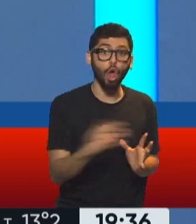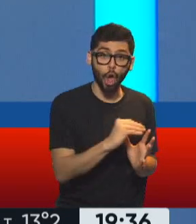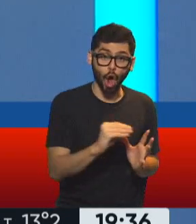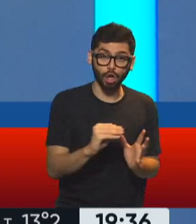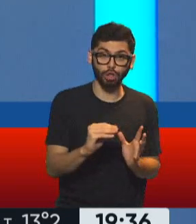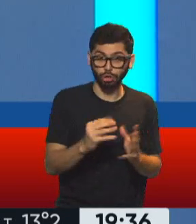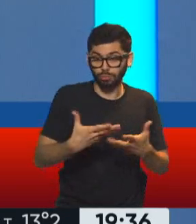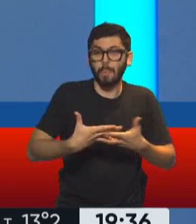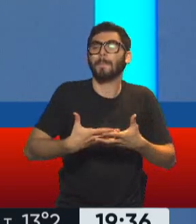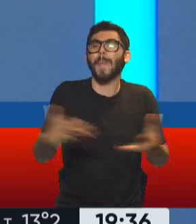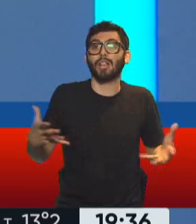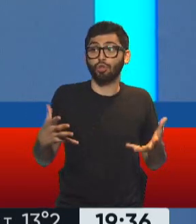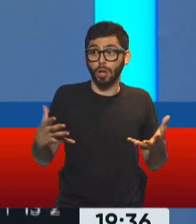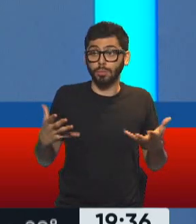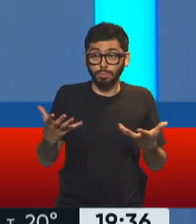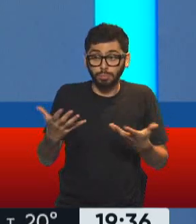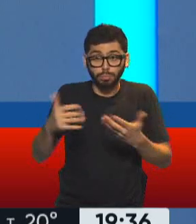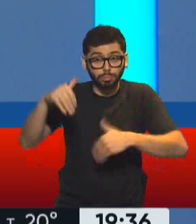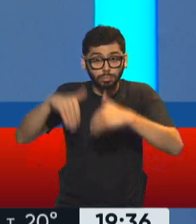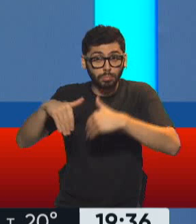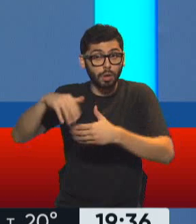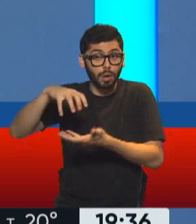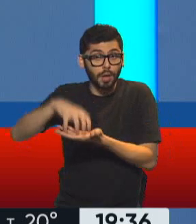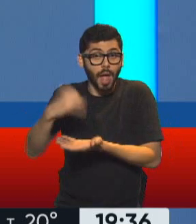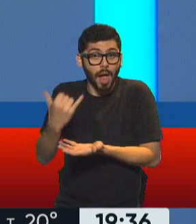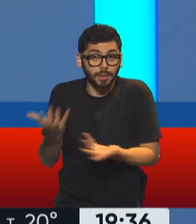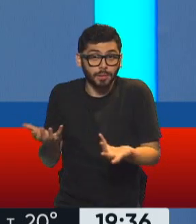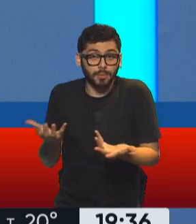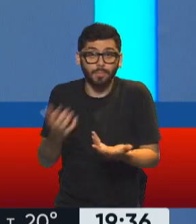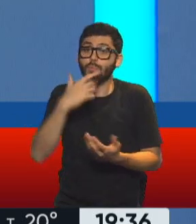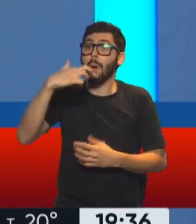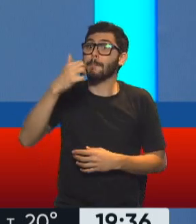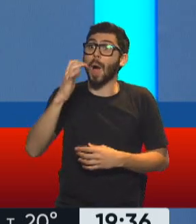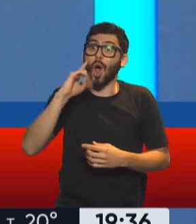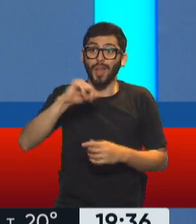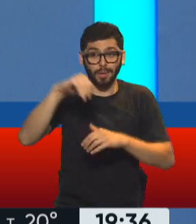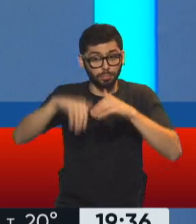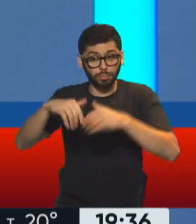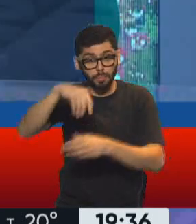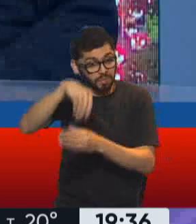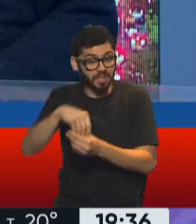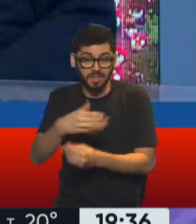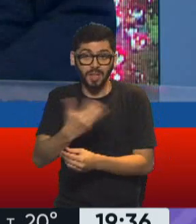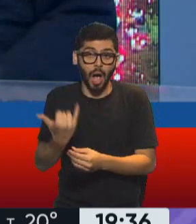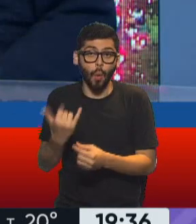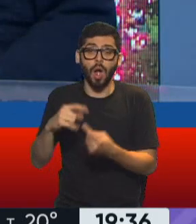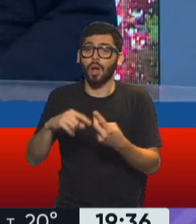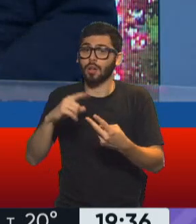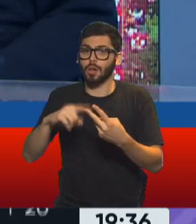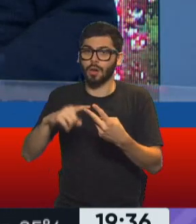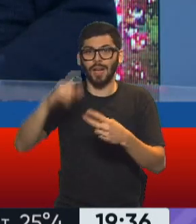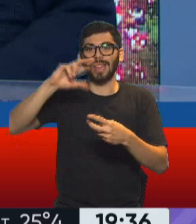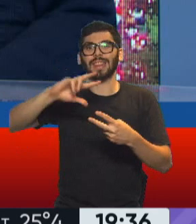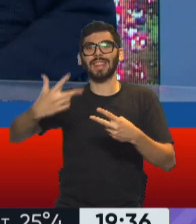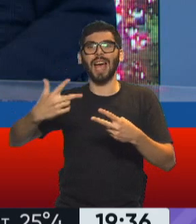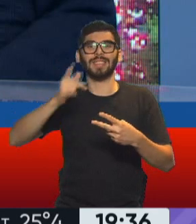preponderante, mayoritario, participa de la selección de magistrados, participó de la selección de Ramos Padilla, participó de la selección del tercer camarista